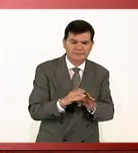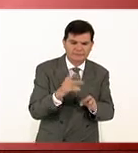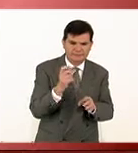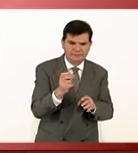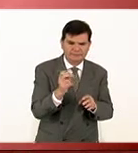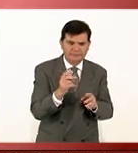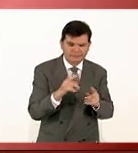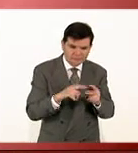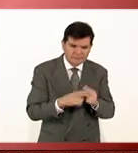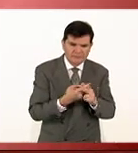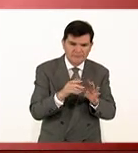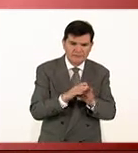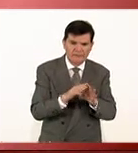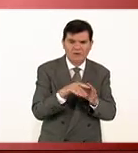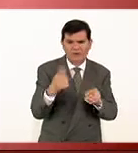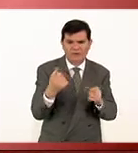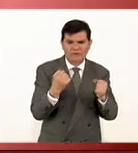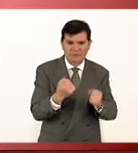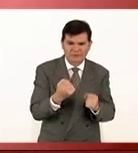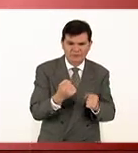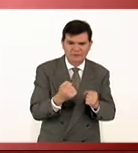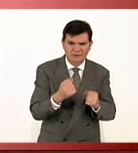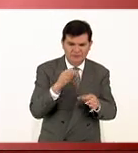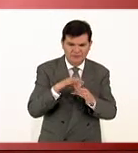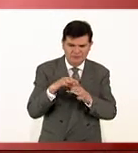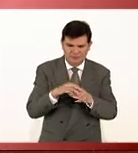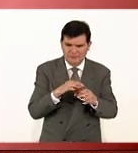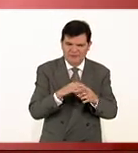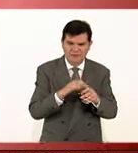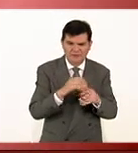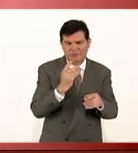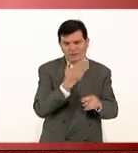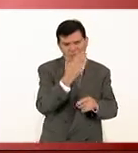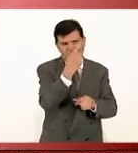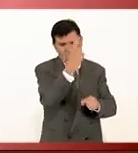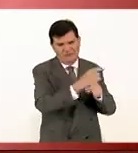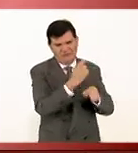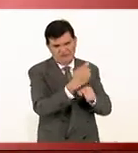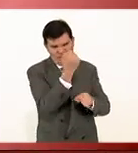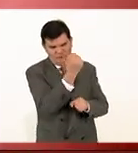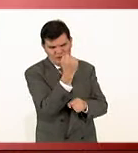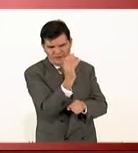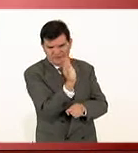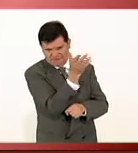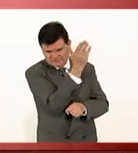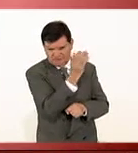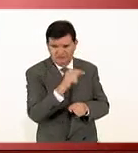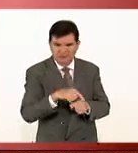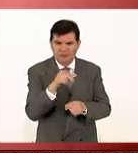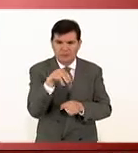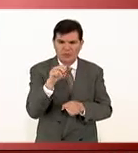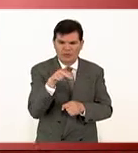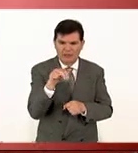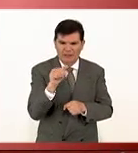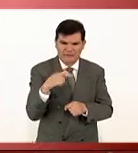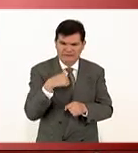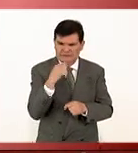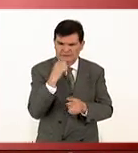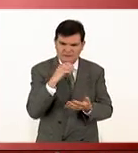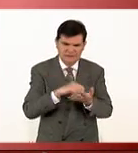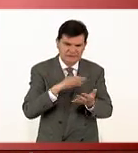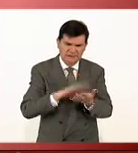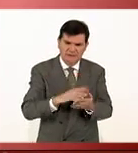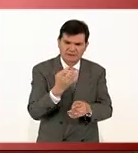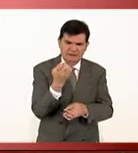aquí vendrían las otras fuerzas electorales que no son tradicionalmente las principales. Y si ven, Morena ni siquiera lo tenemos registrado